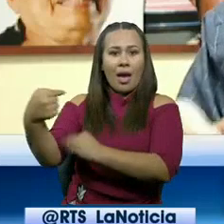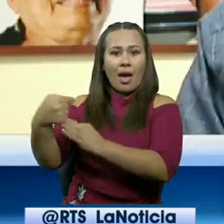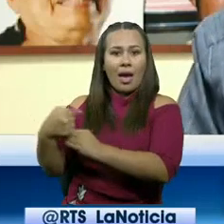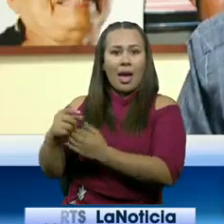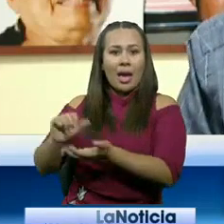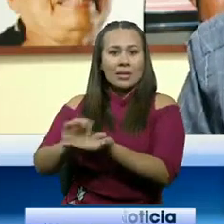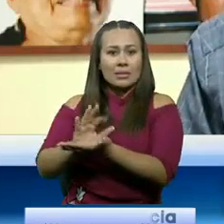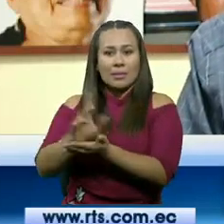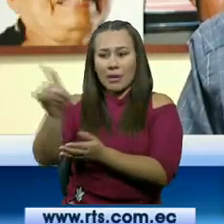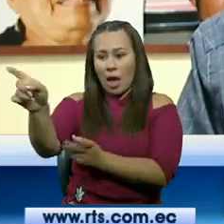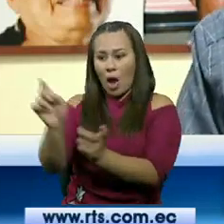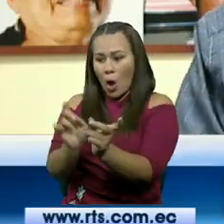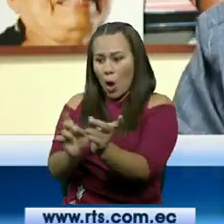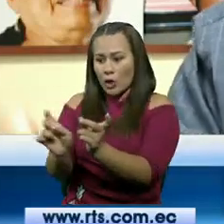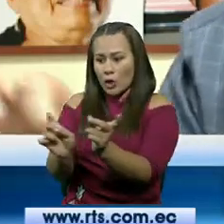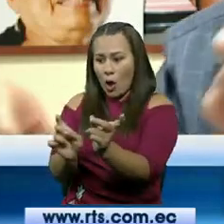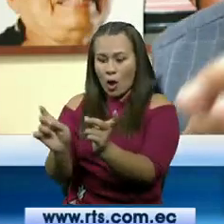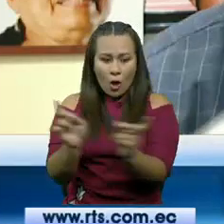Hacerles control político,